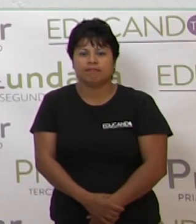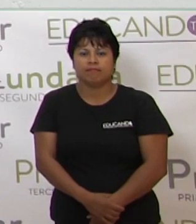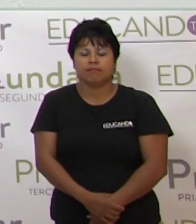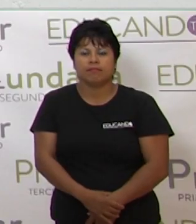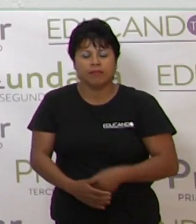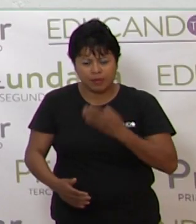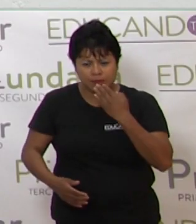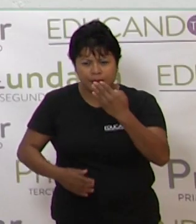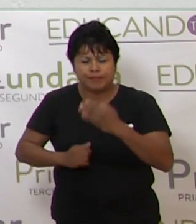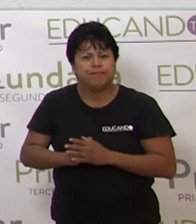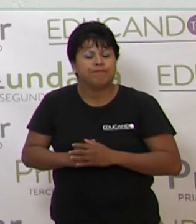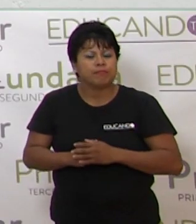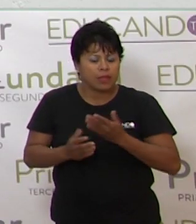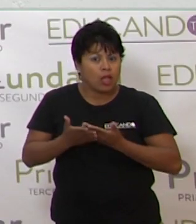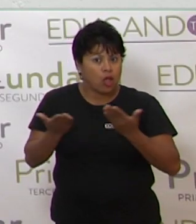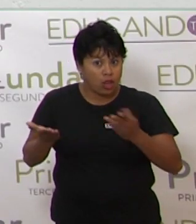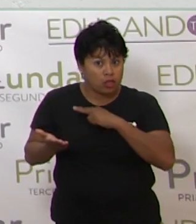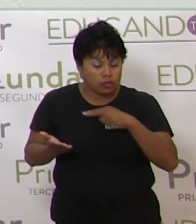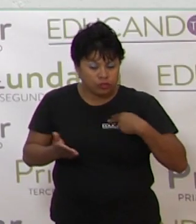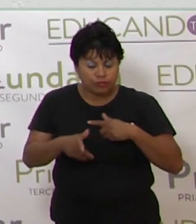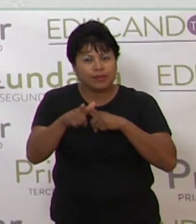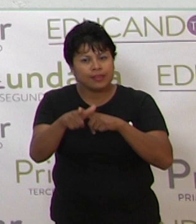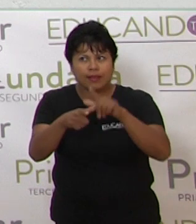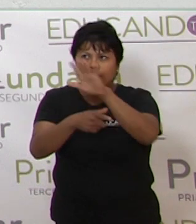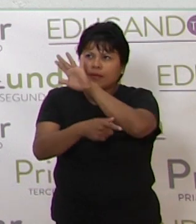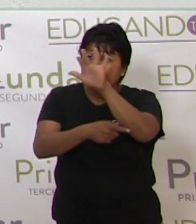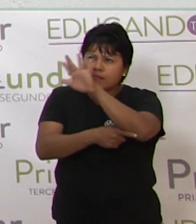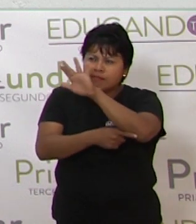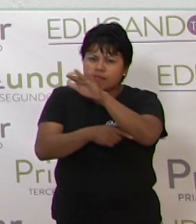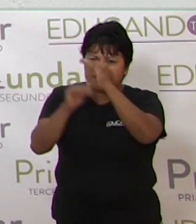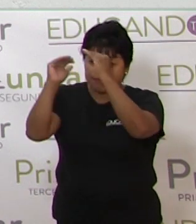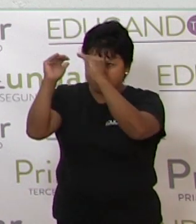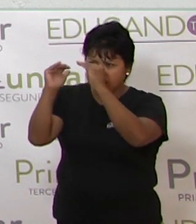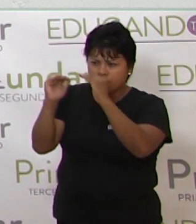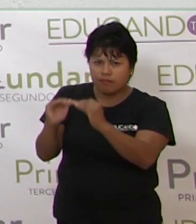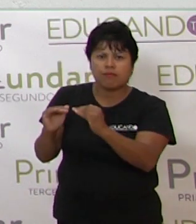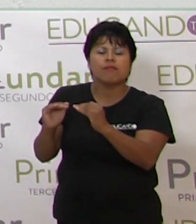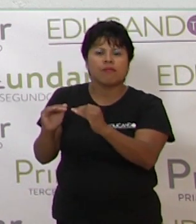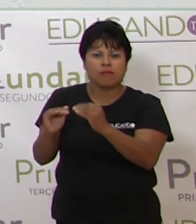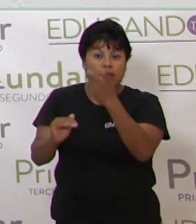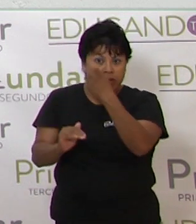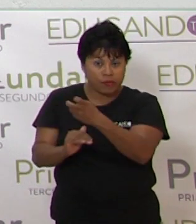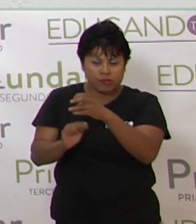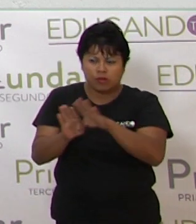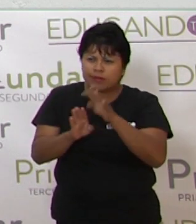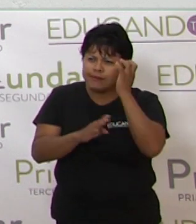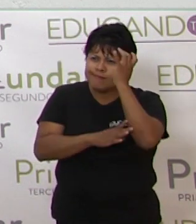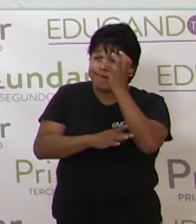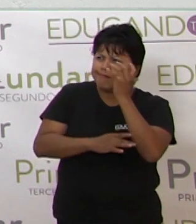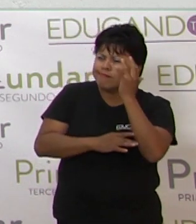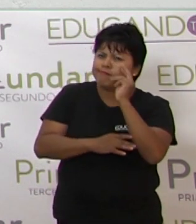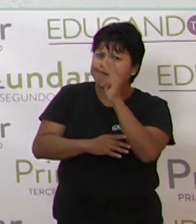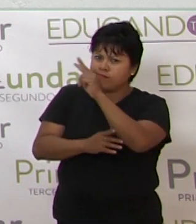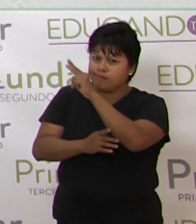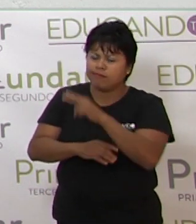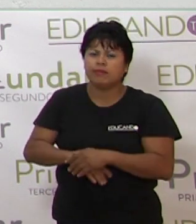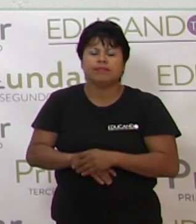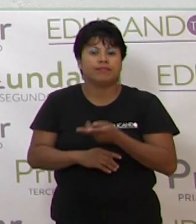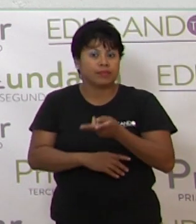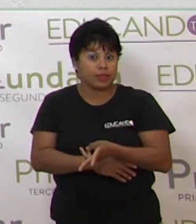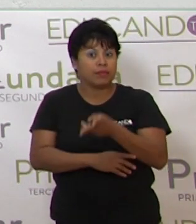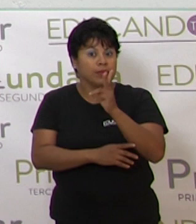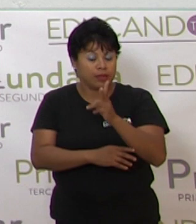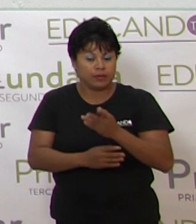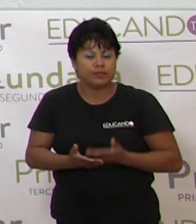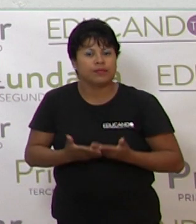Muy bien, pues vamos ahorita a seguir leyendo algunas partes de este análisis, pero